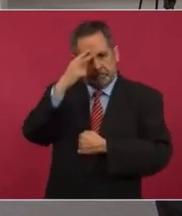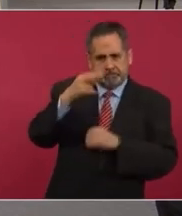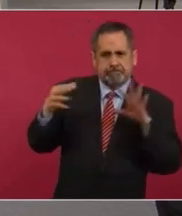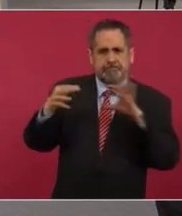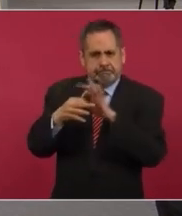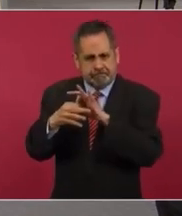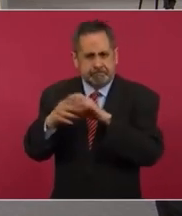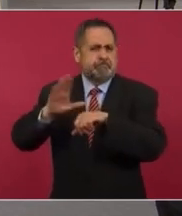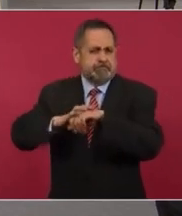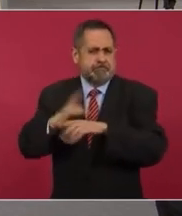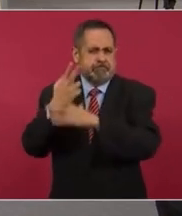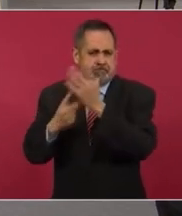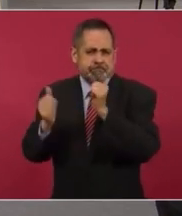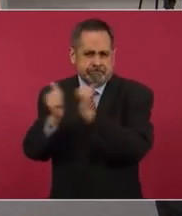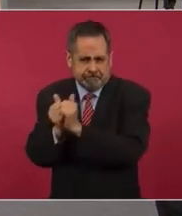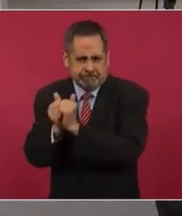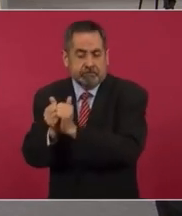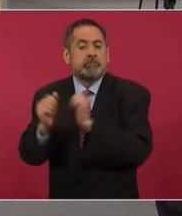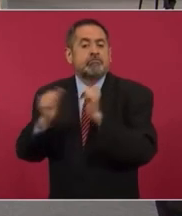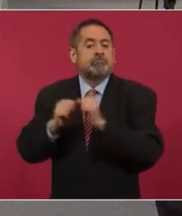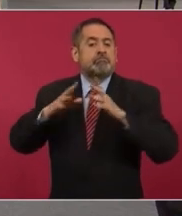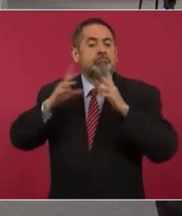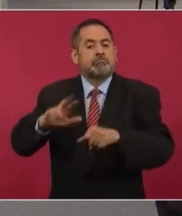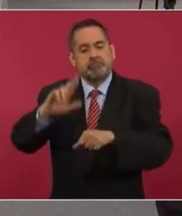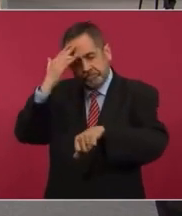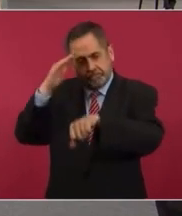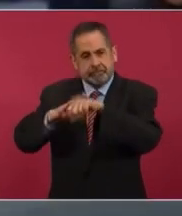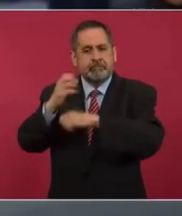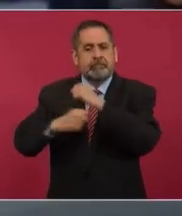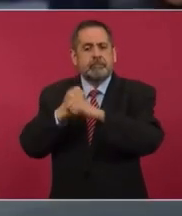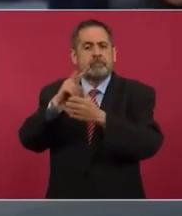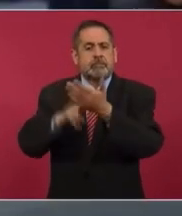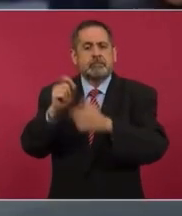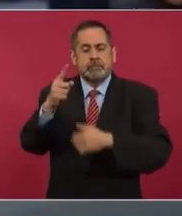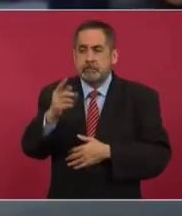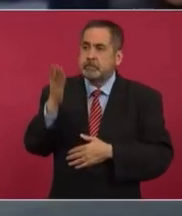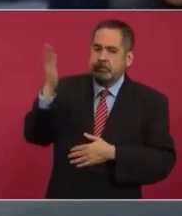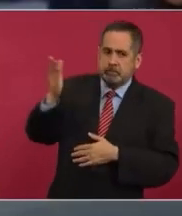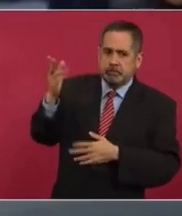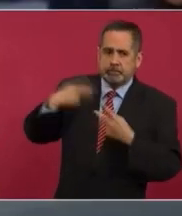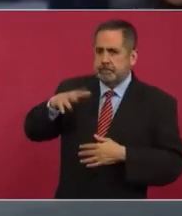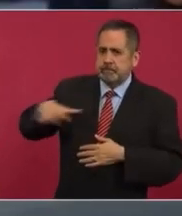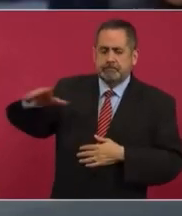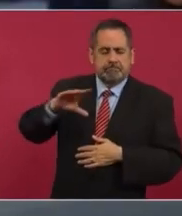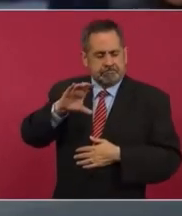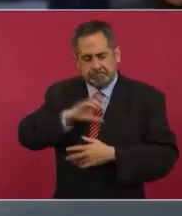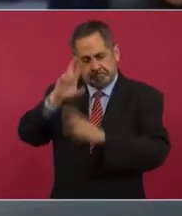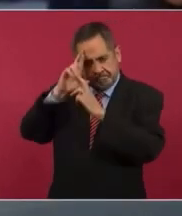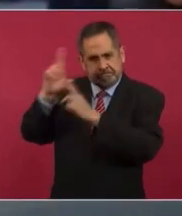estrechen más sus relaciones con motivo de las conmemoraciones del 2021. Usted y su pueblo siempre